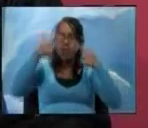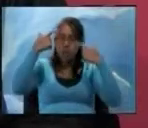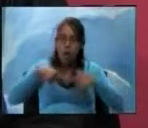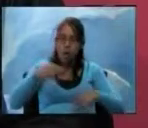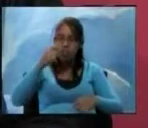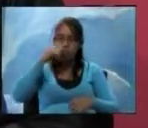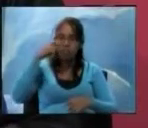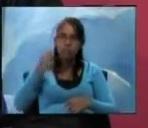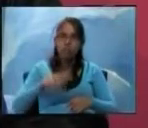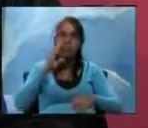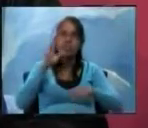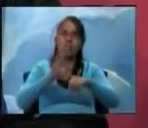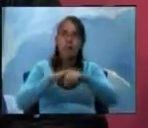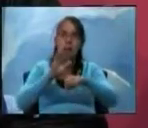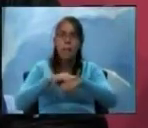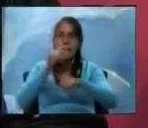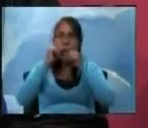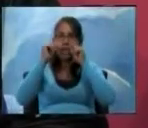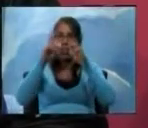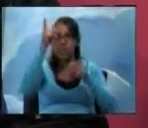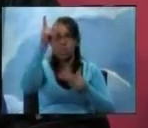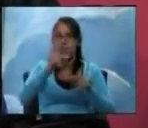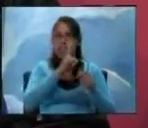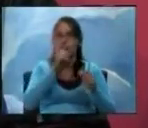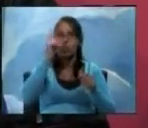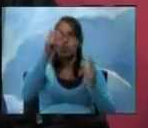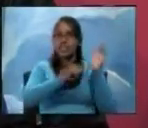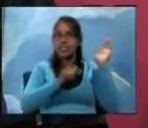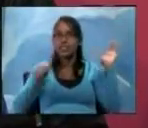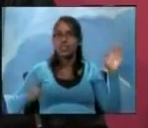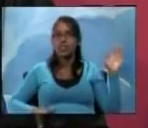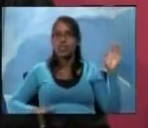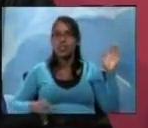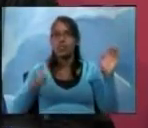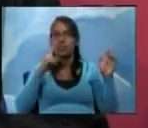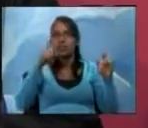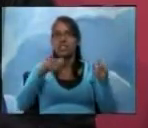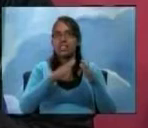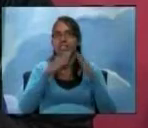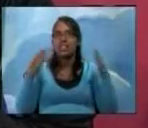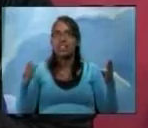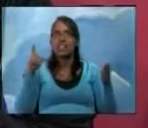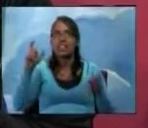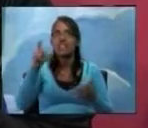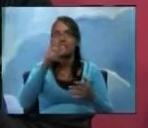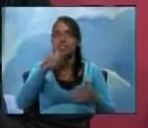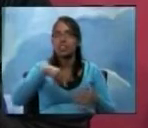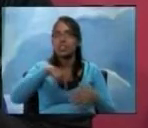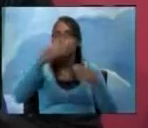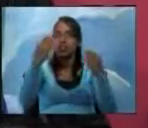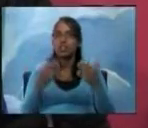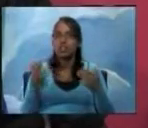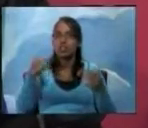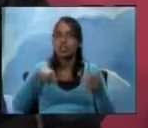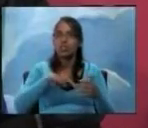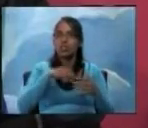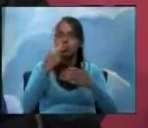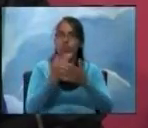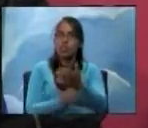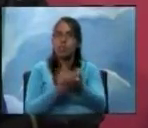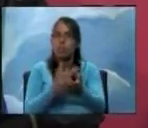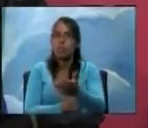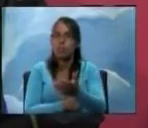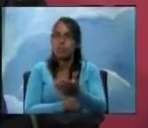hombre pecador. Bendito sea el nombre del Señor. Bueno, vemos esta gran enseñanza que nos da aquí nuestro hermano Pedro.